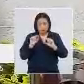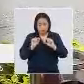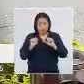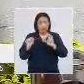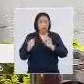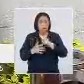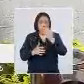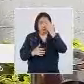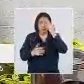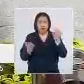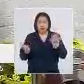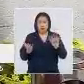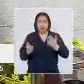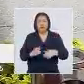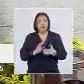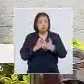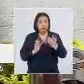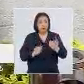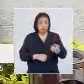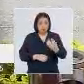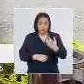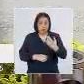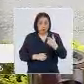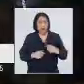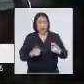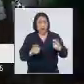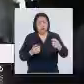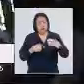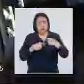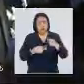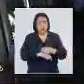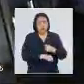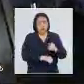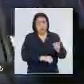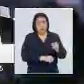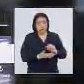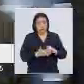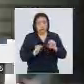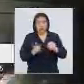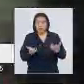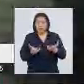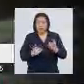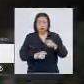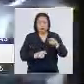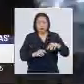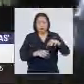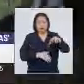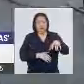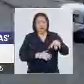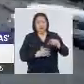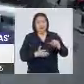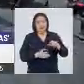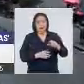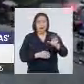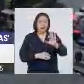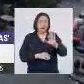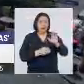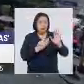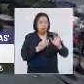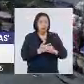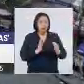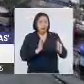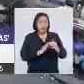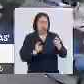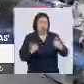y saber la ubicación de mi celular. Eso es lo que decía el mensaje, ¿no? Todo ello se gestaba en el stand F9 del Centro Comercial